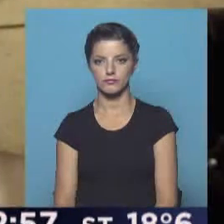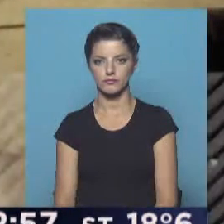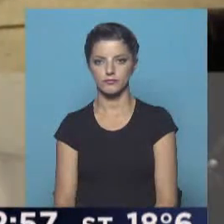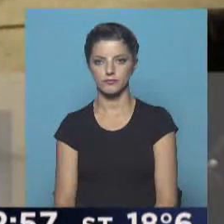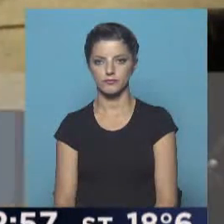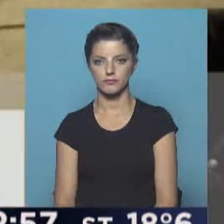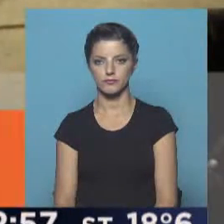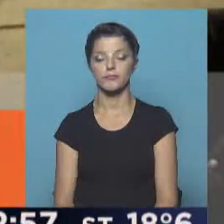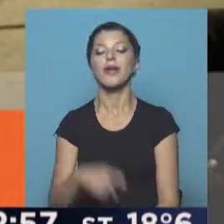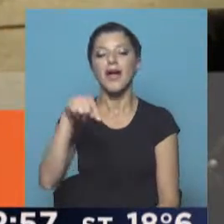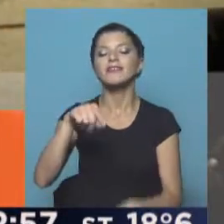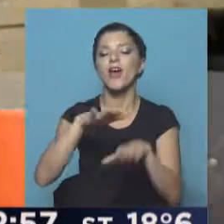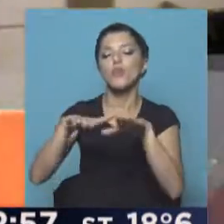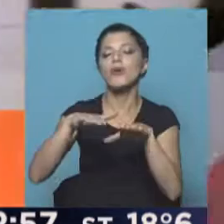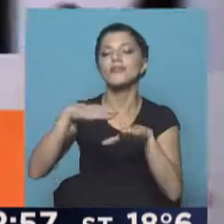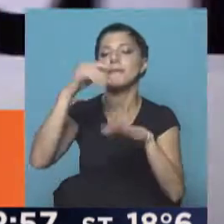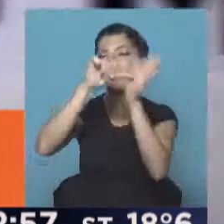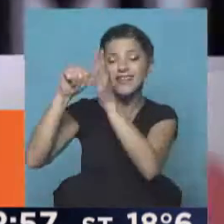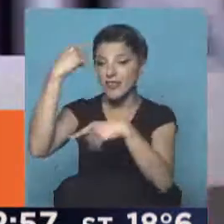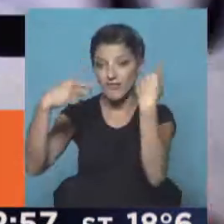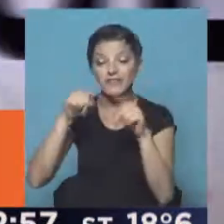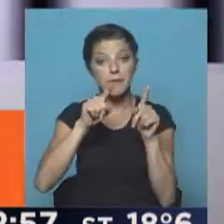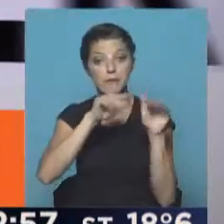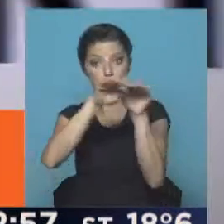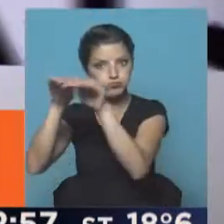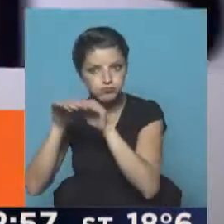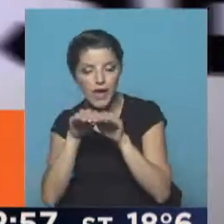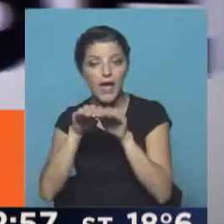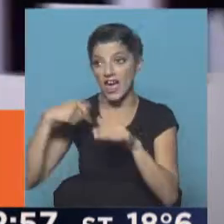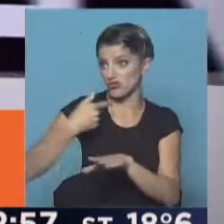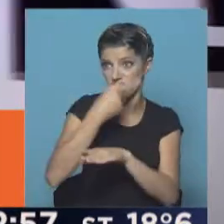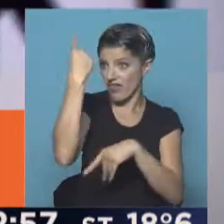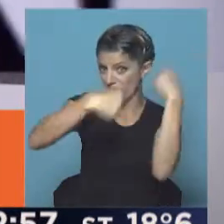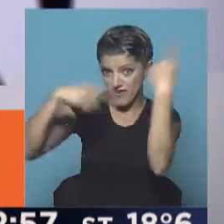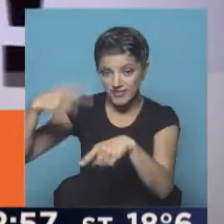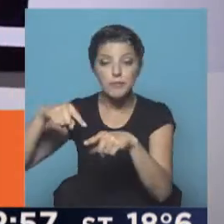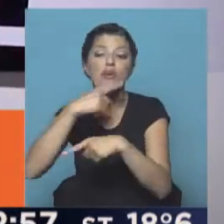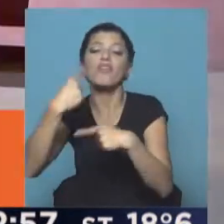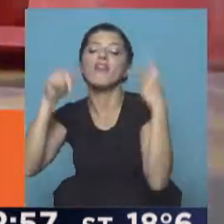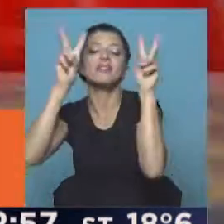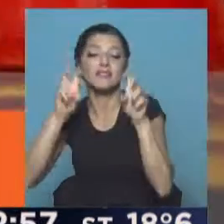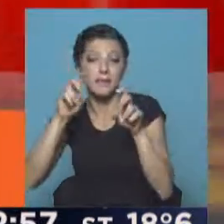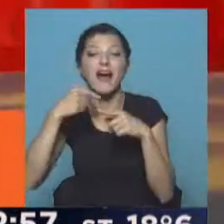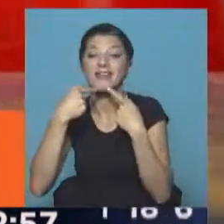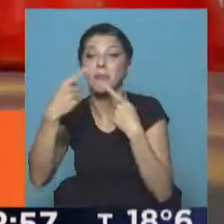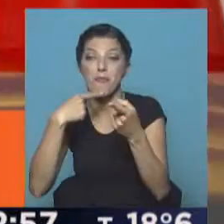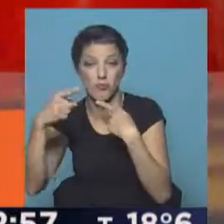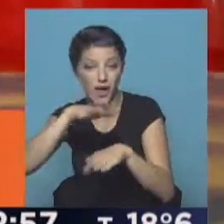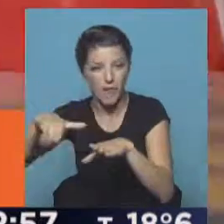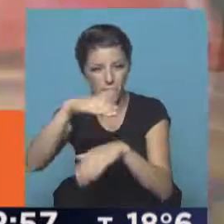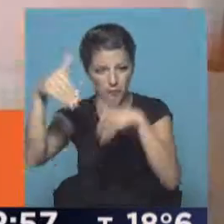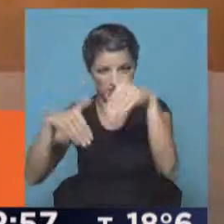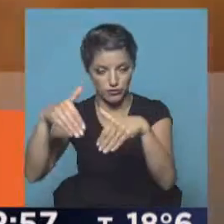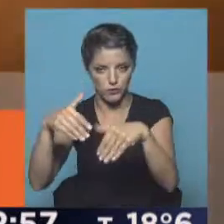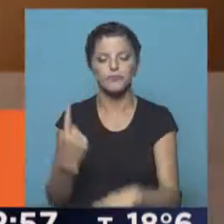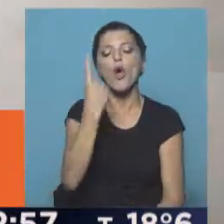El fenómeno se repite en diferentes lugares del mundo, en sociedades muy distintas y por temas diversos y controvertidos. Un gobierno